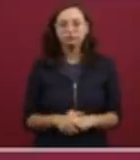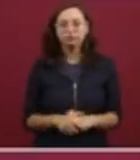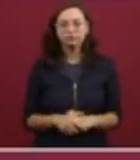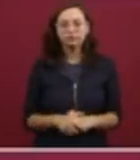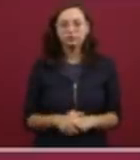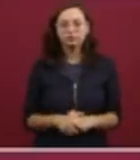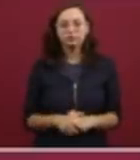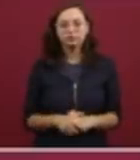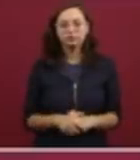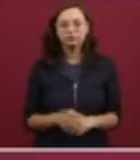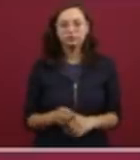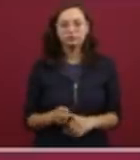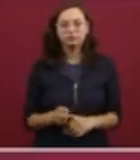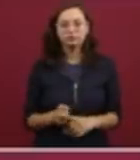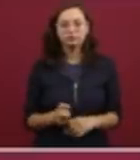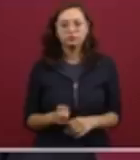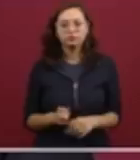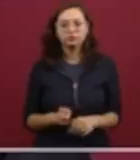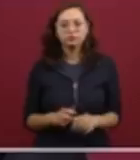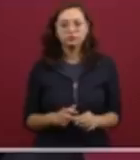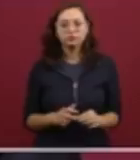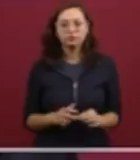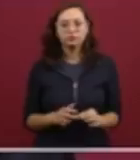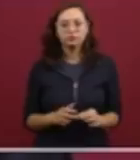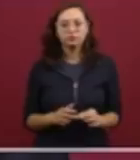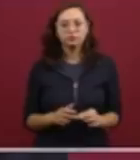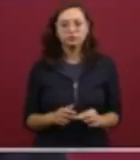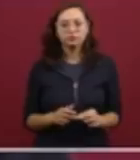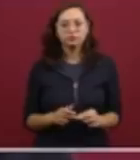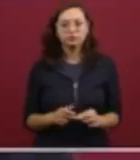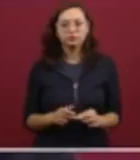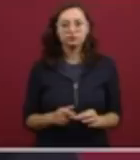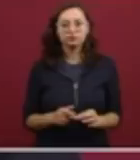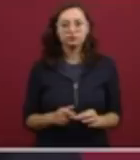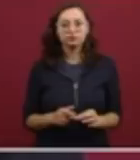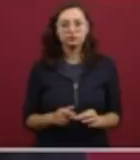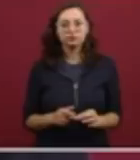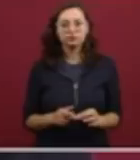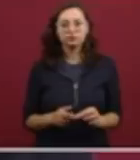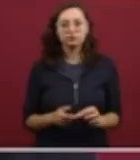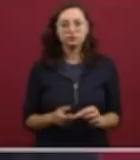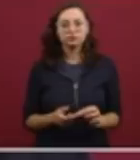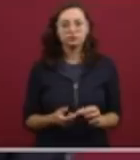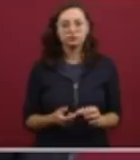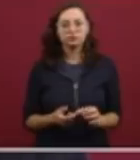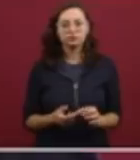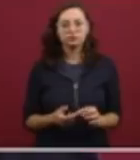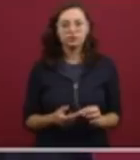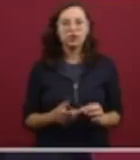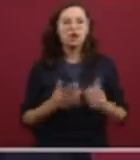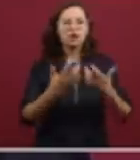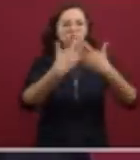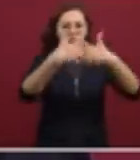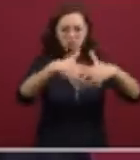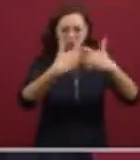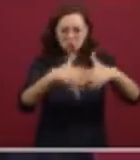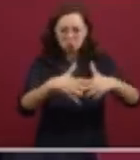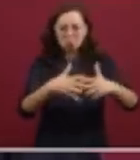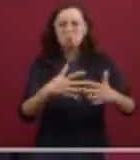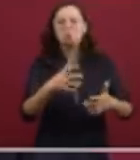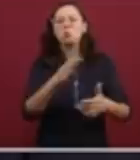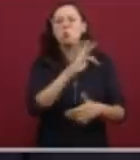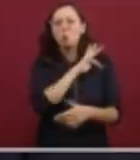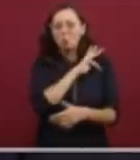está en posibilidades de ser operada,